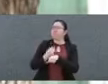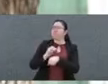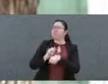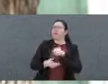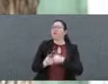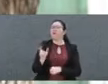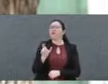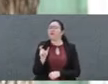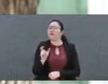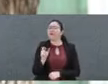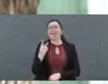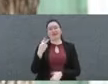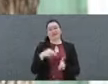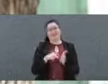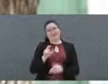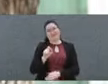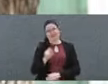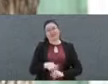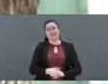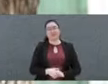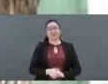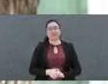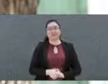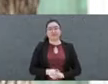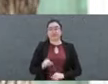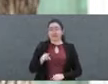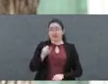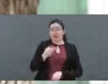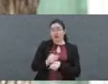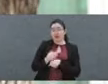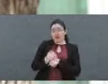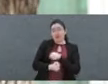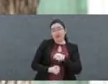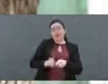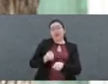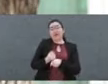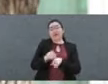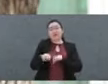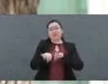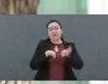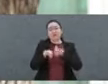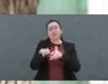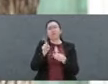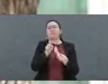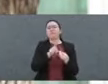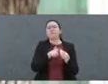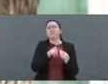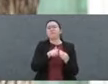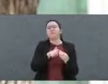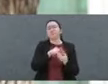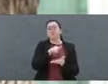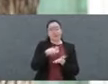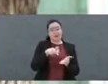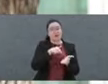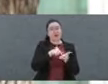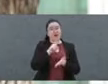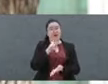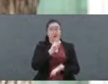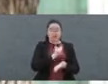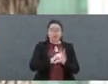2020. En este año estamos trabajando en la planta potabilizadora de Río Hondo para la zona de